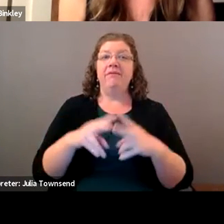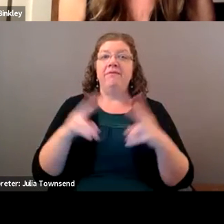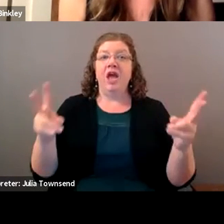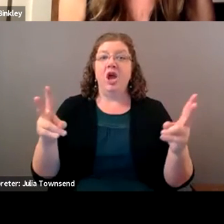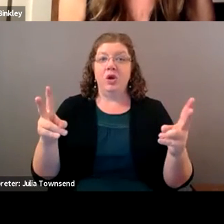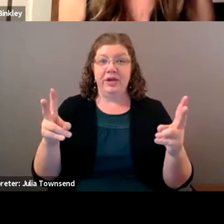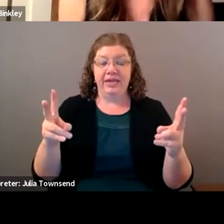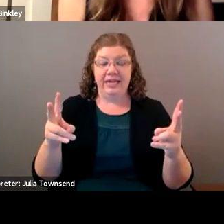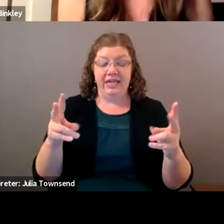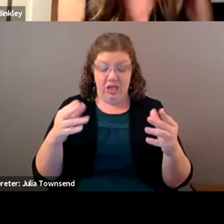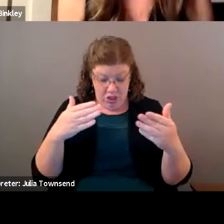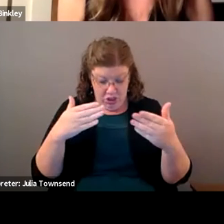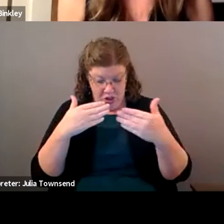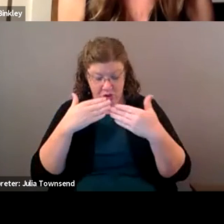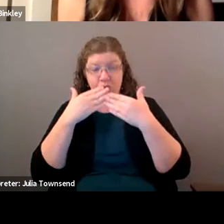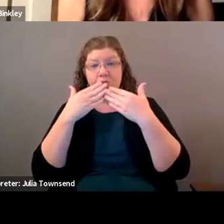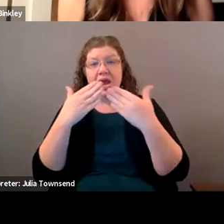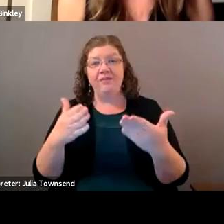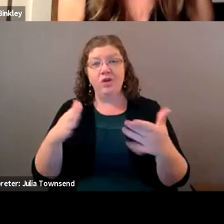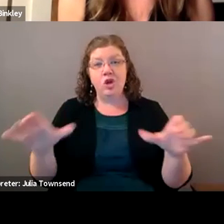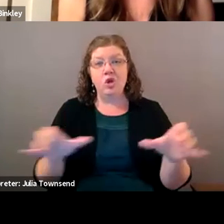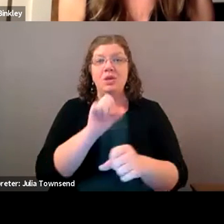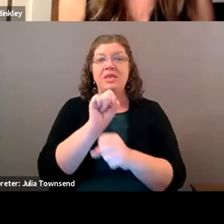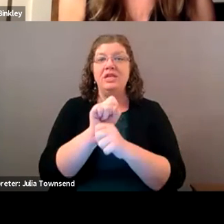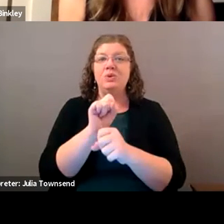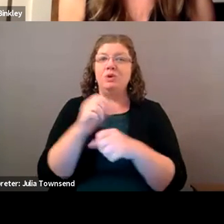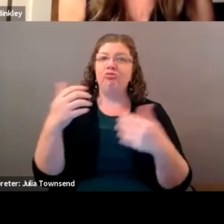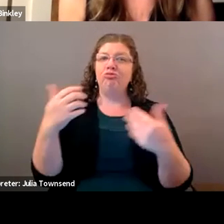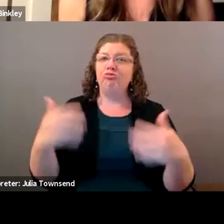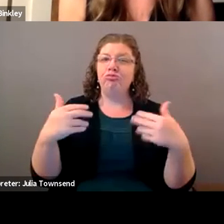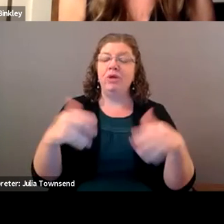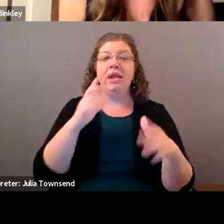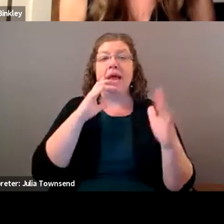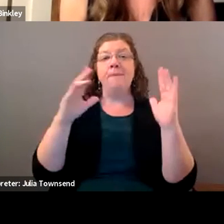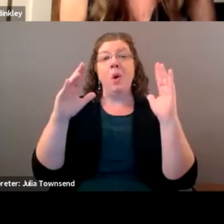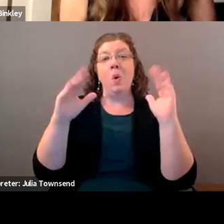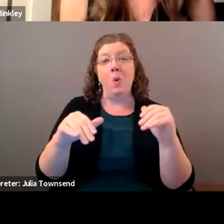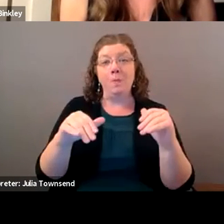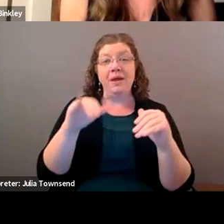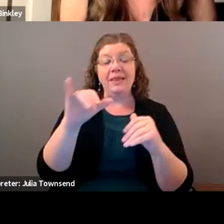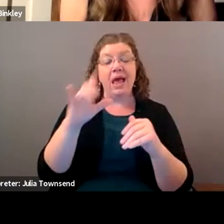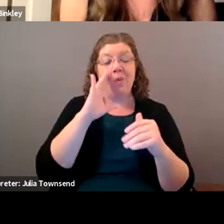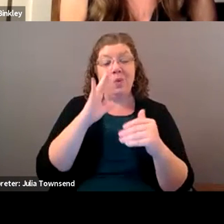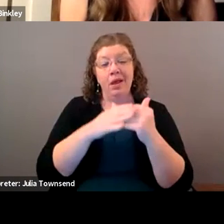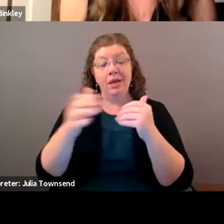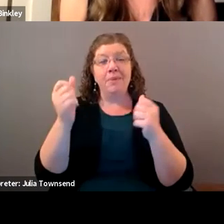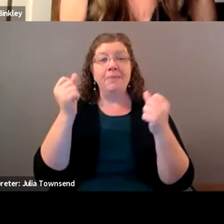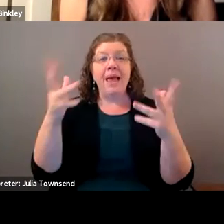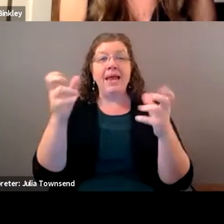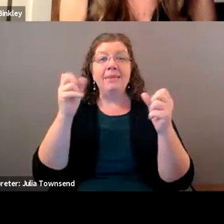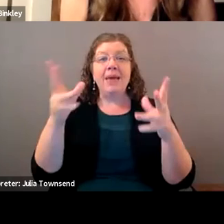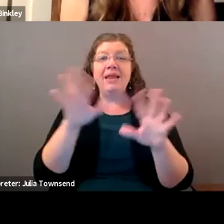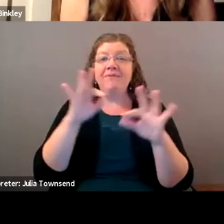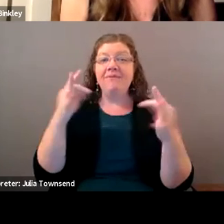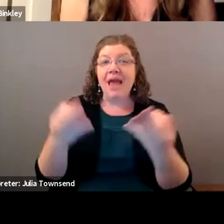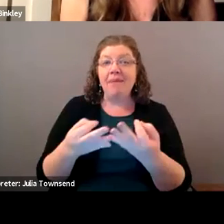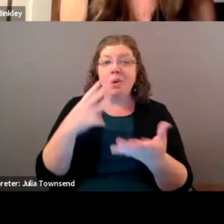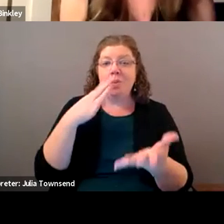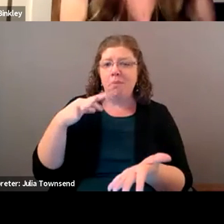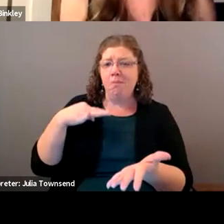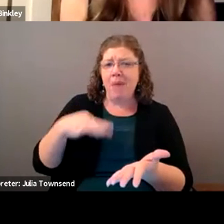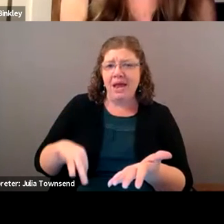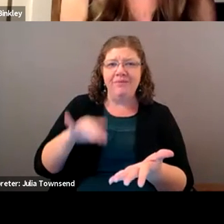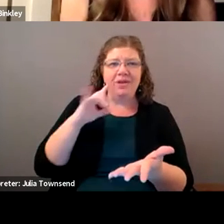le agradezco que está haciendo este trabajo y espero que haya muchas familias que se puedan beneficiar de este